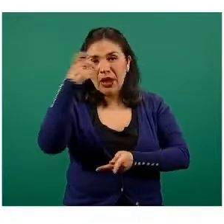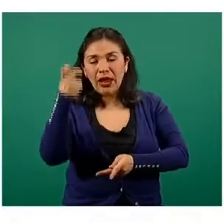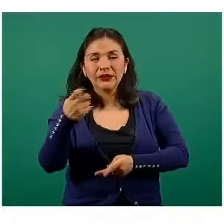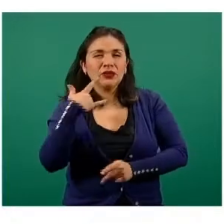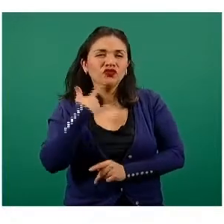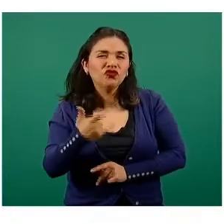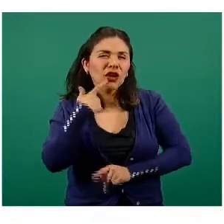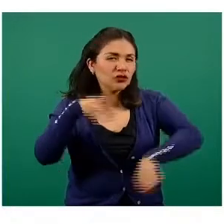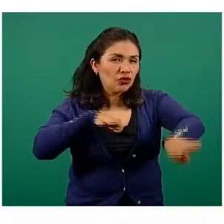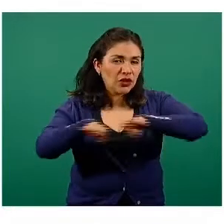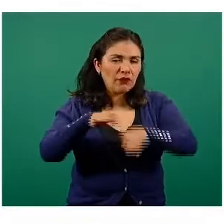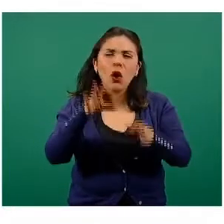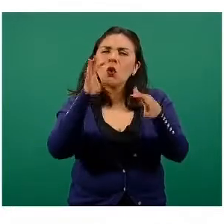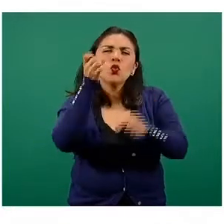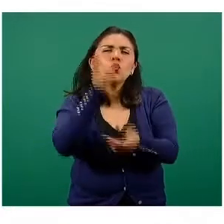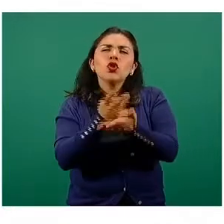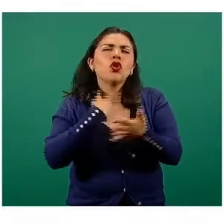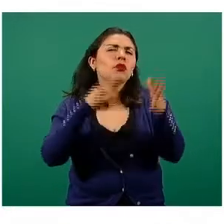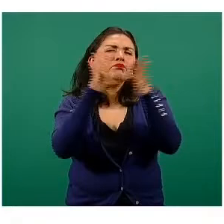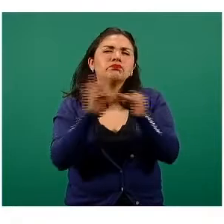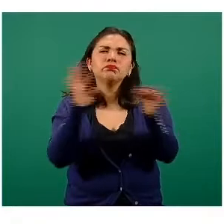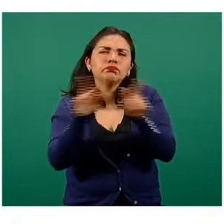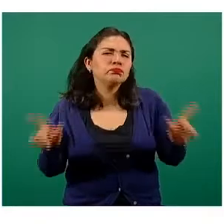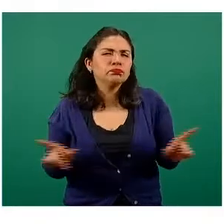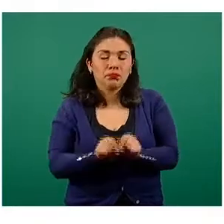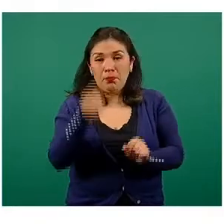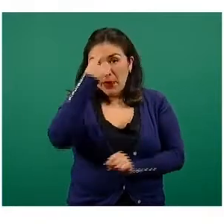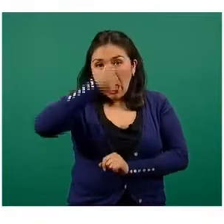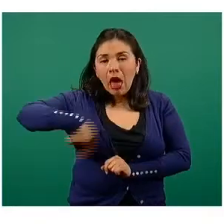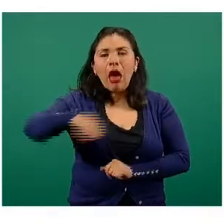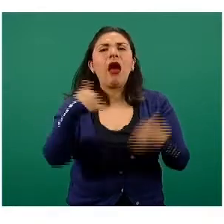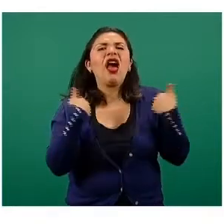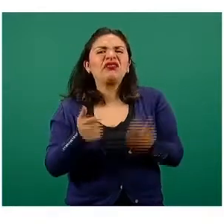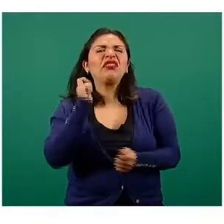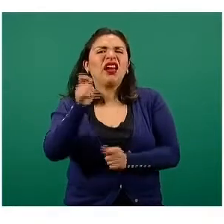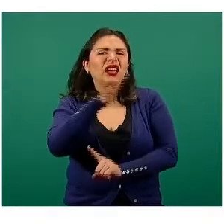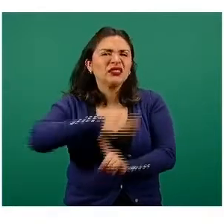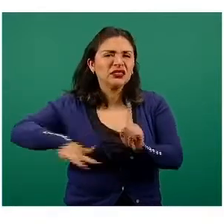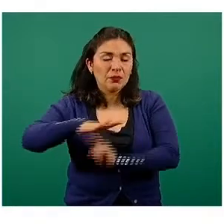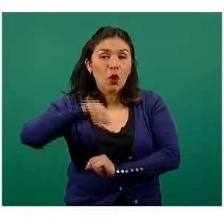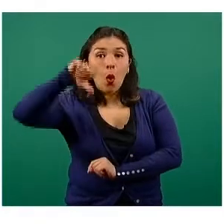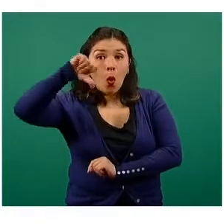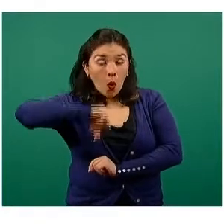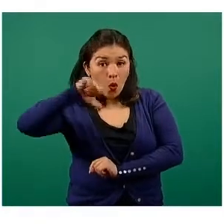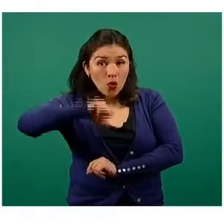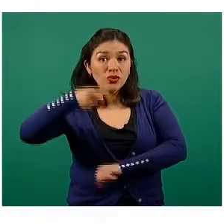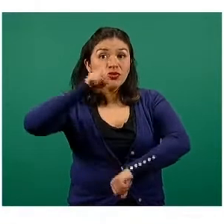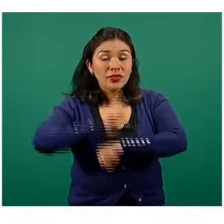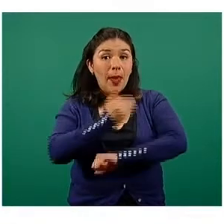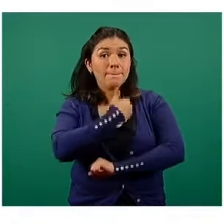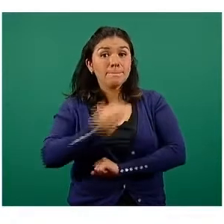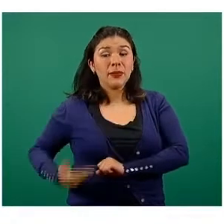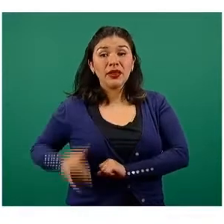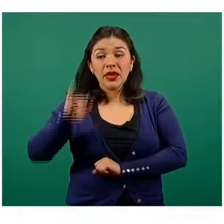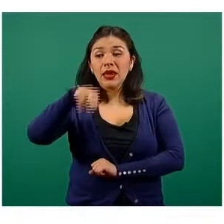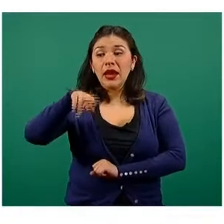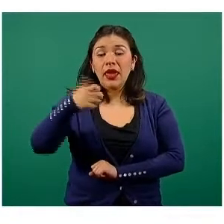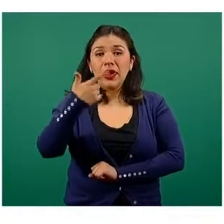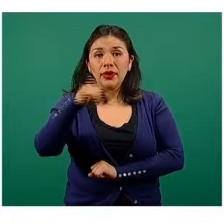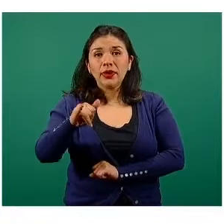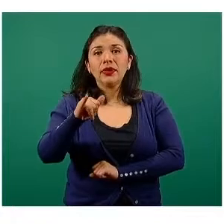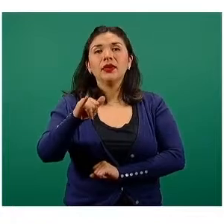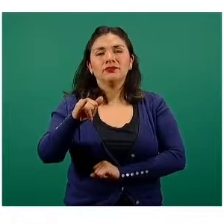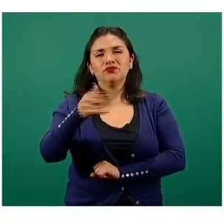esfuerzo. Solamente doy una introducción para poner en contexto. Hoy el presidente de INEGI,